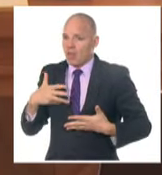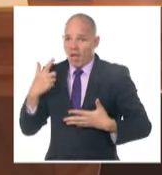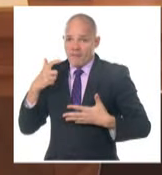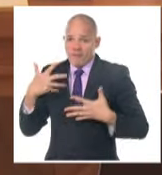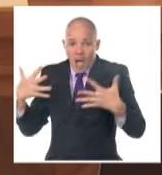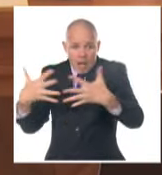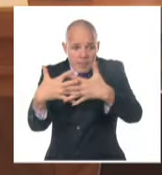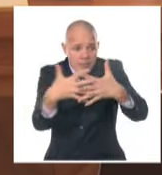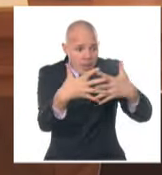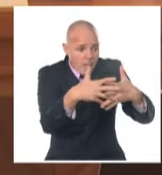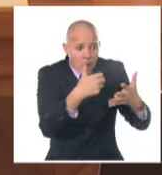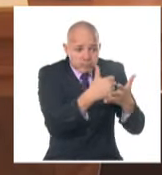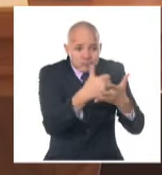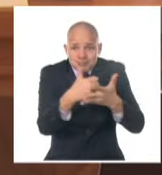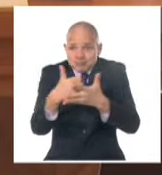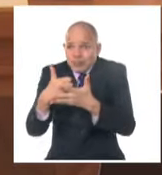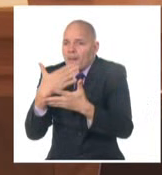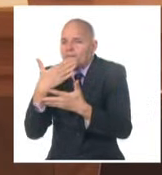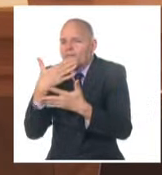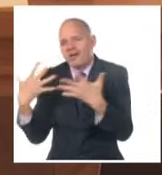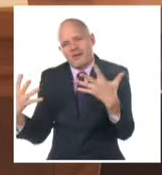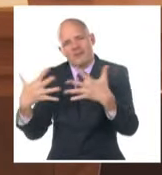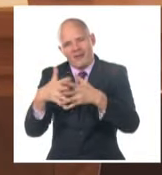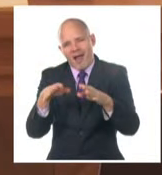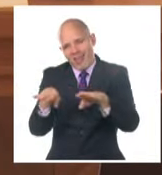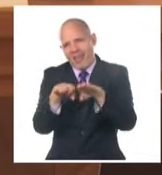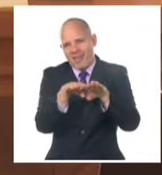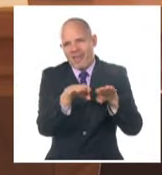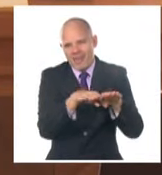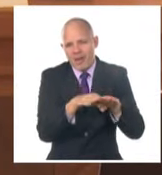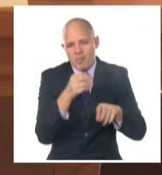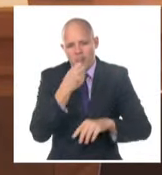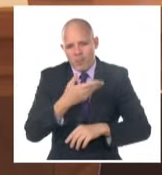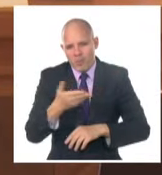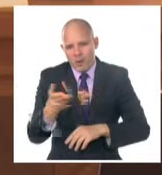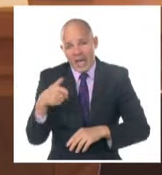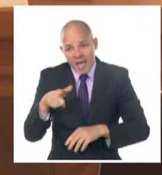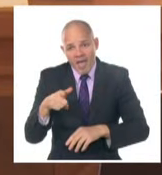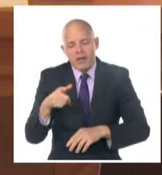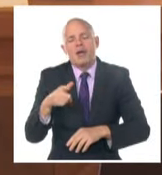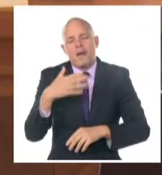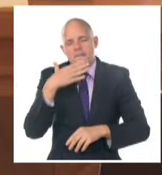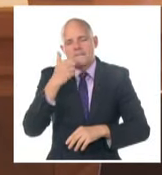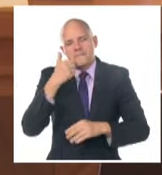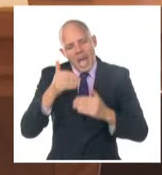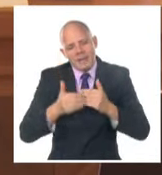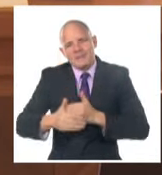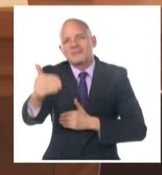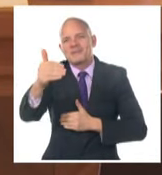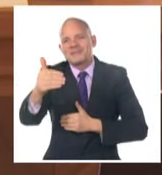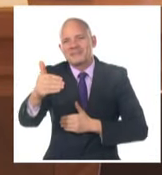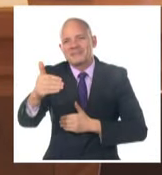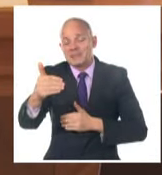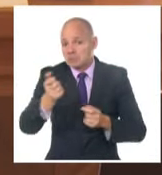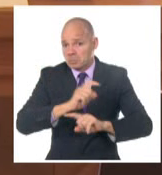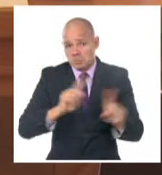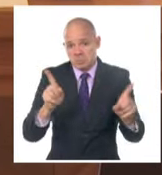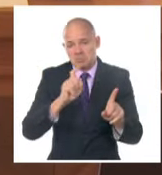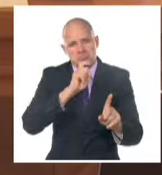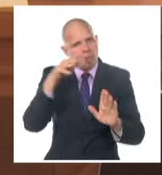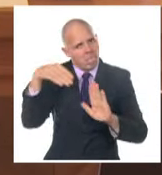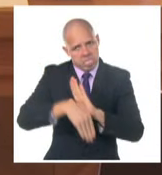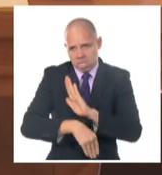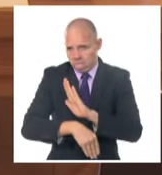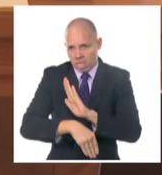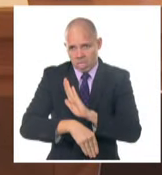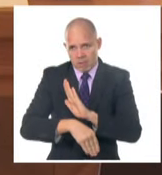enfrentar los colosales desafíos actuales y por venir. No hay excusa